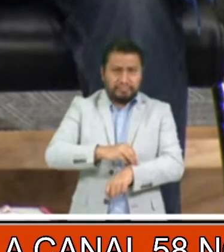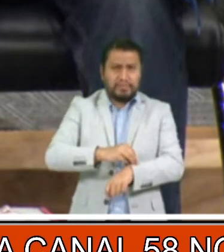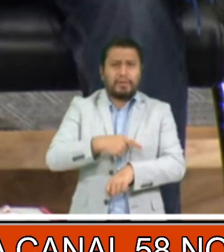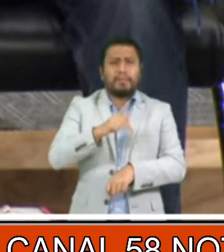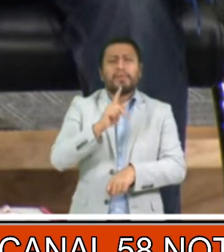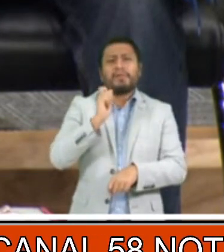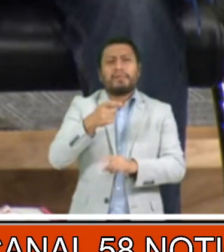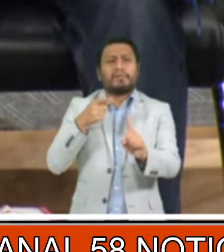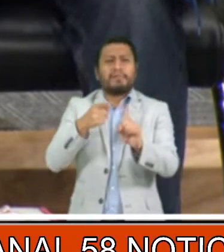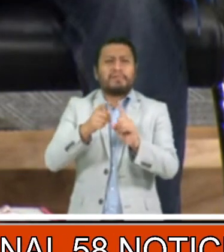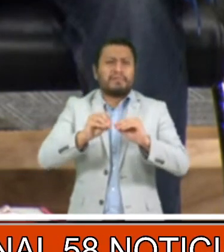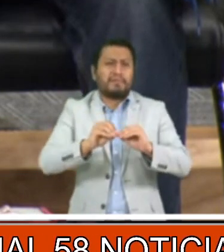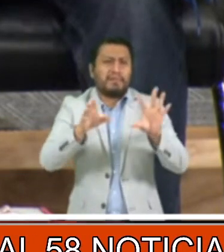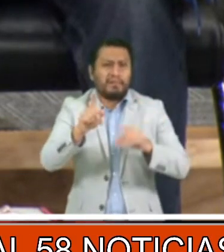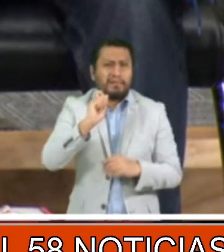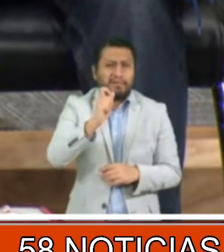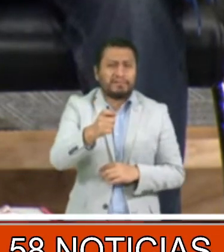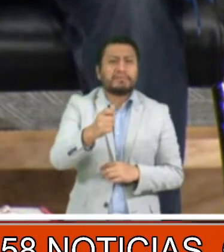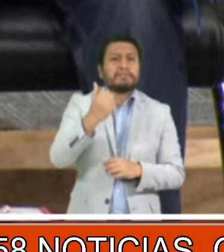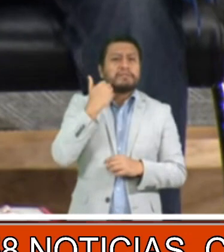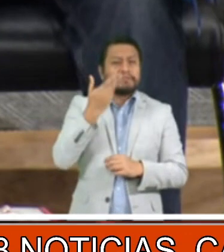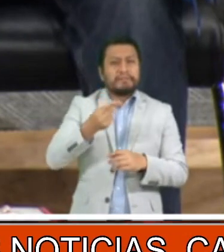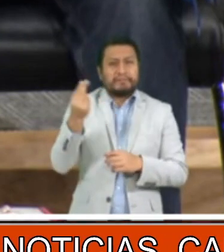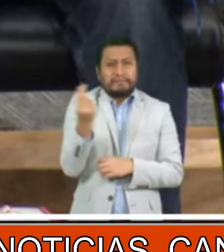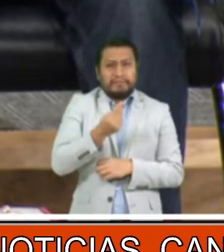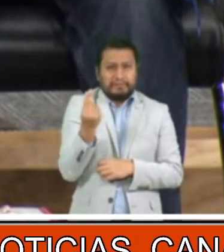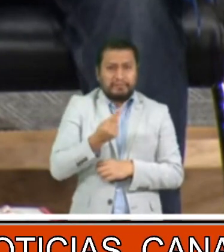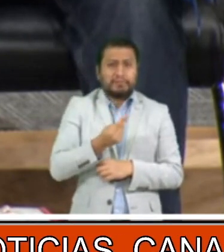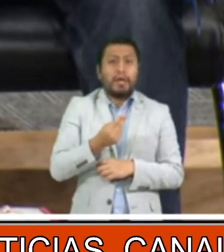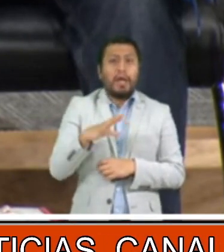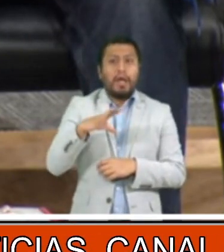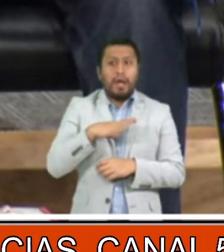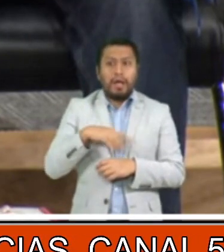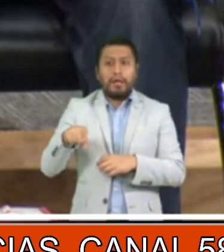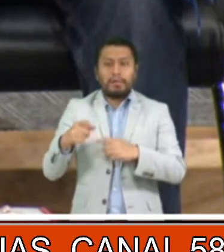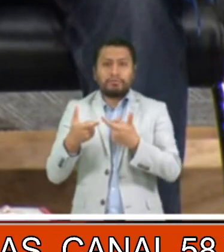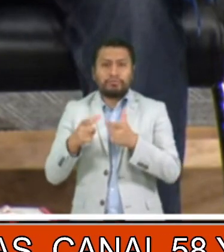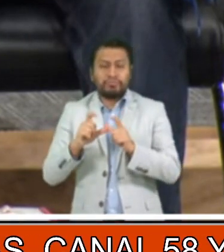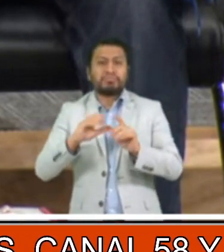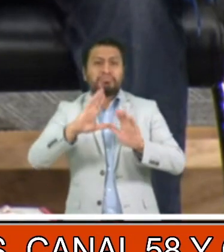era clara: frenar a toda costa el movimiento que derrotaría a los